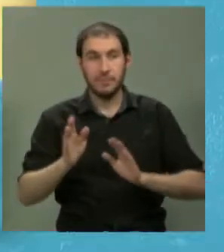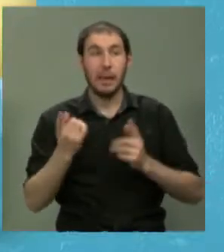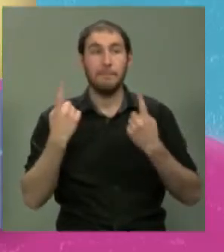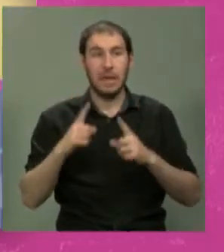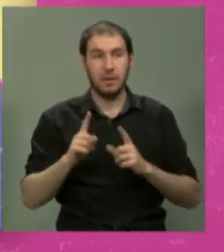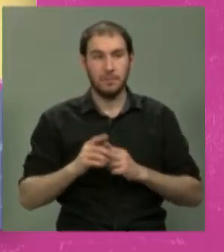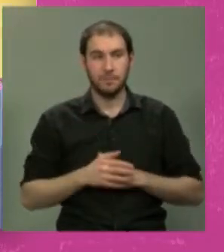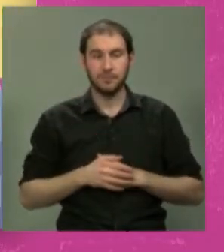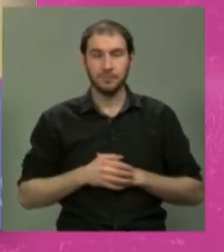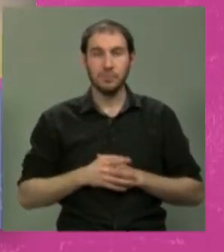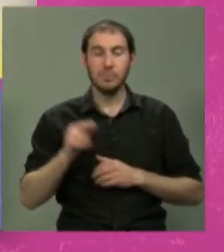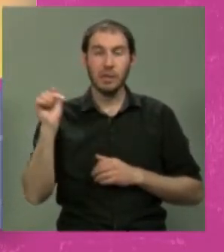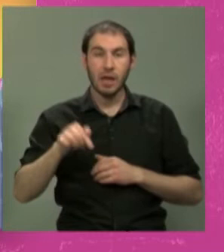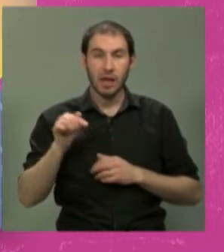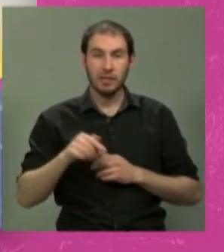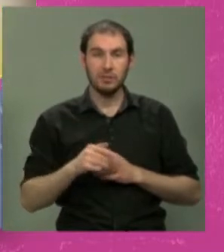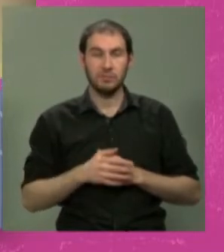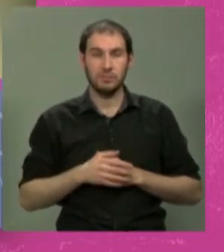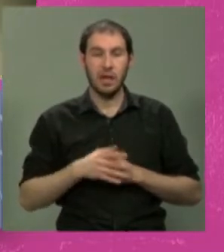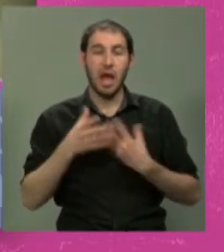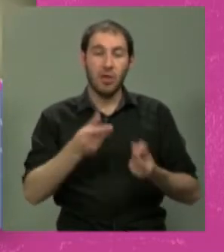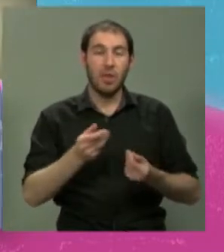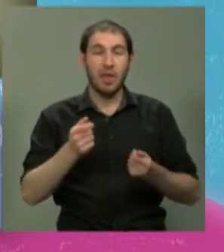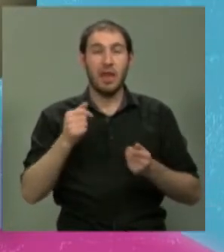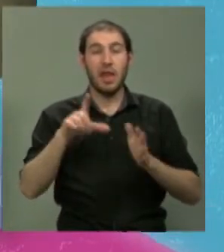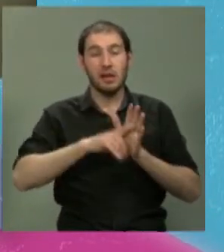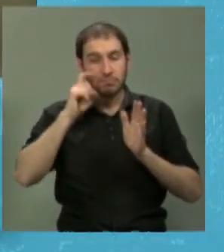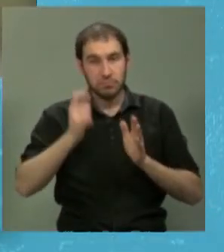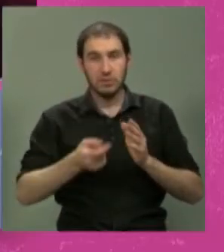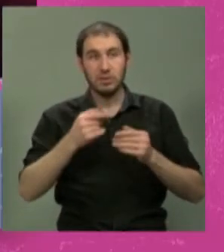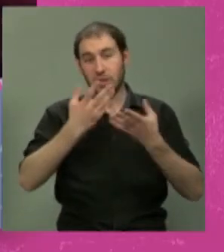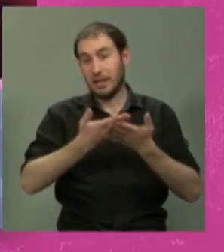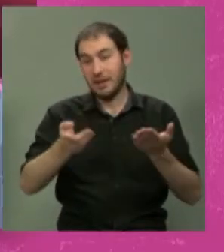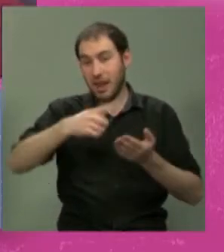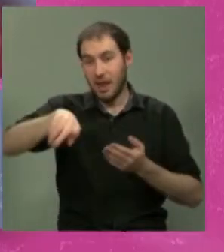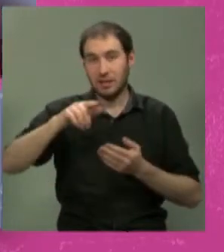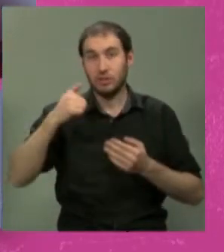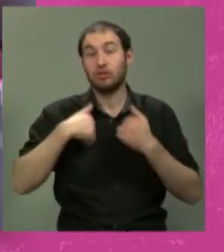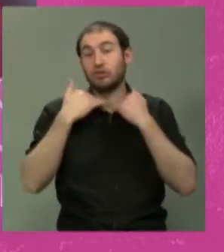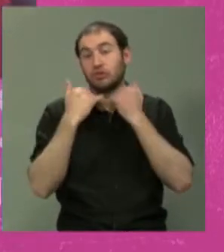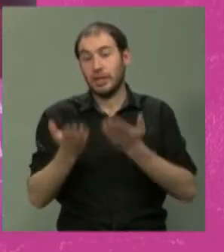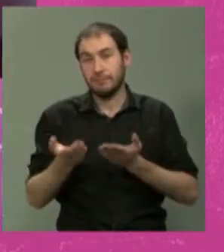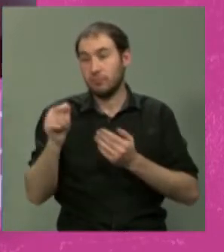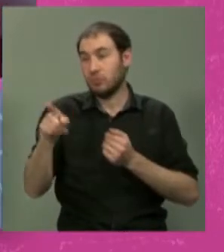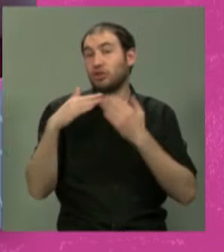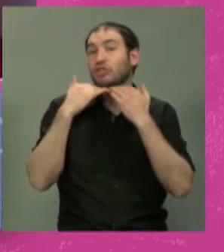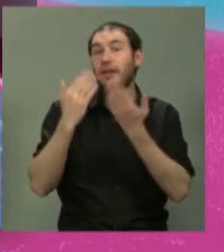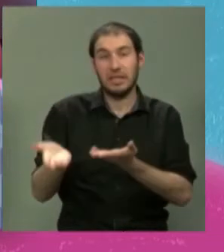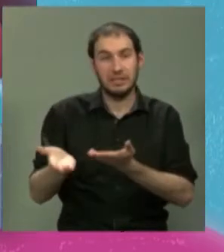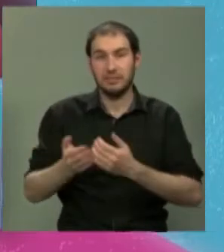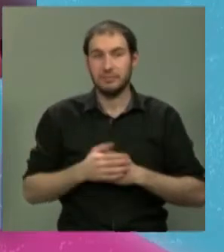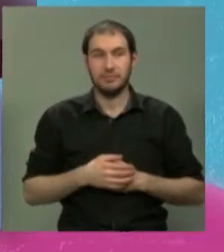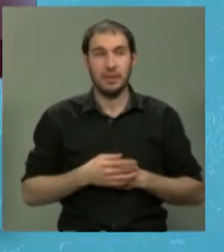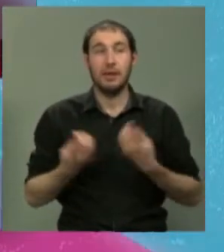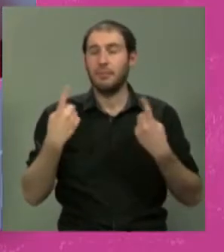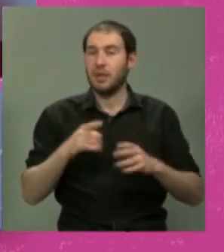si eso va a funcionar para bajar la delincuencia como fenómeno, yo no lo sé y vos tampoco. Pero